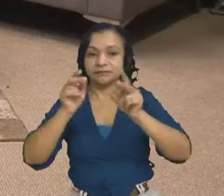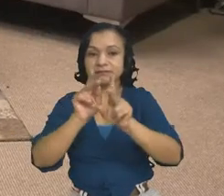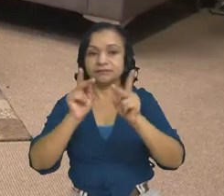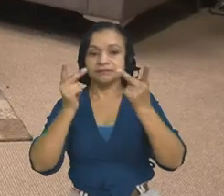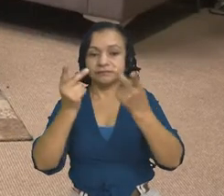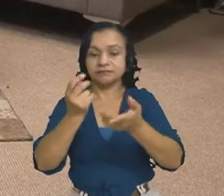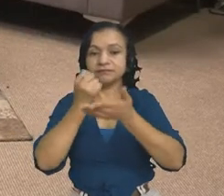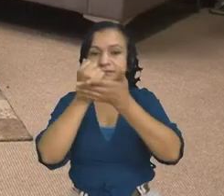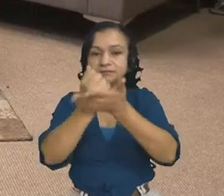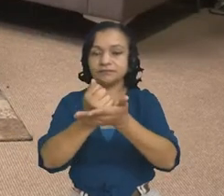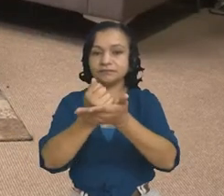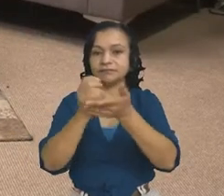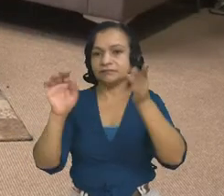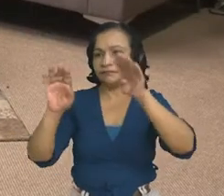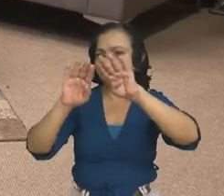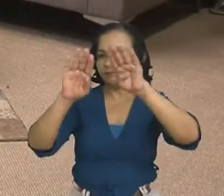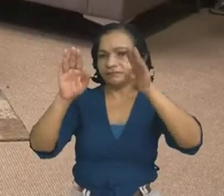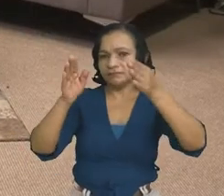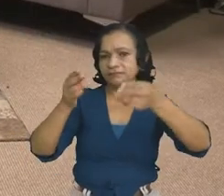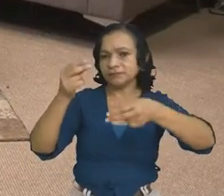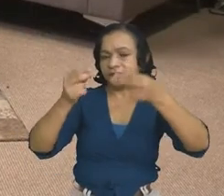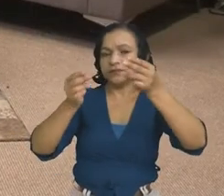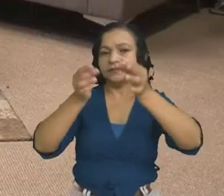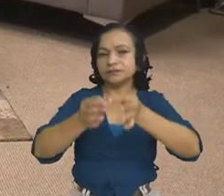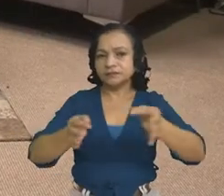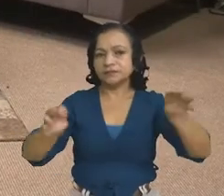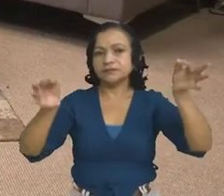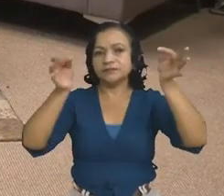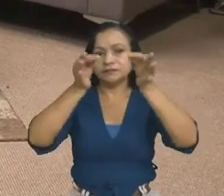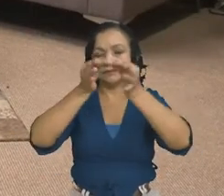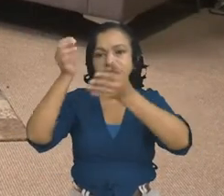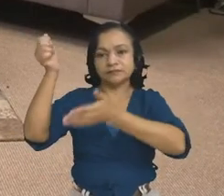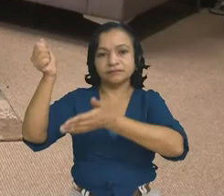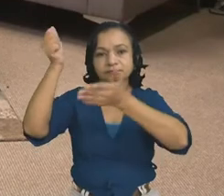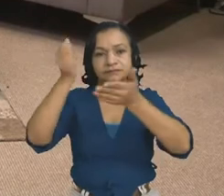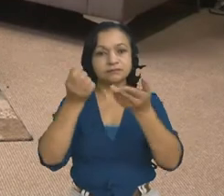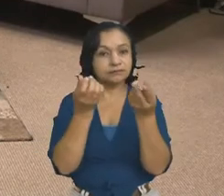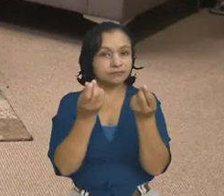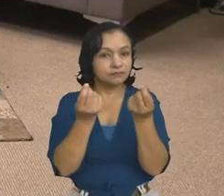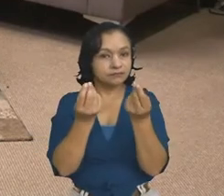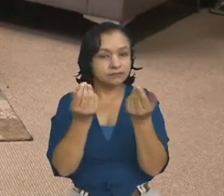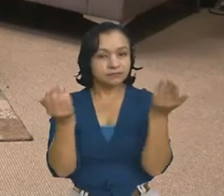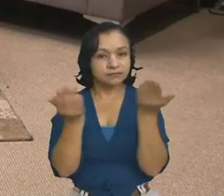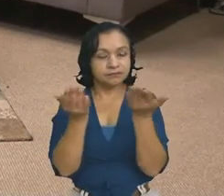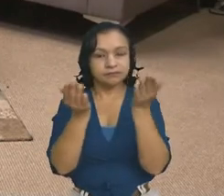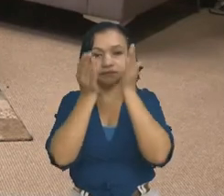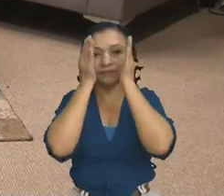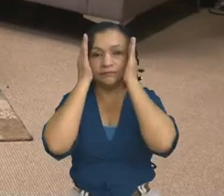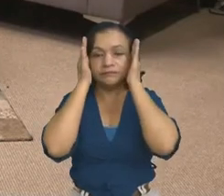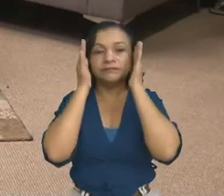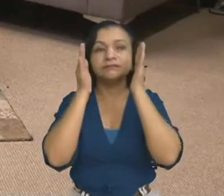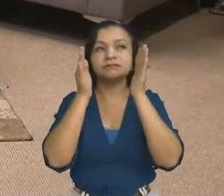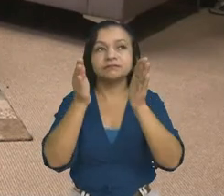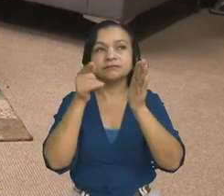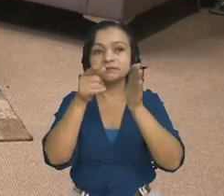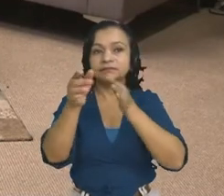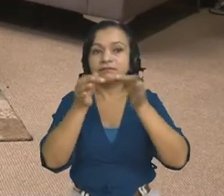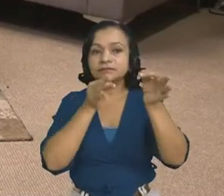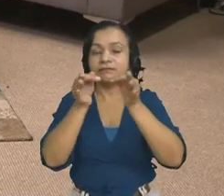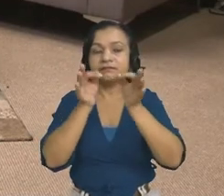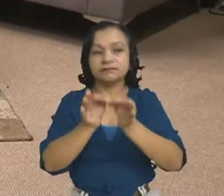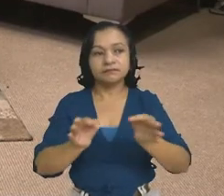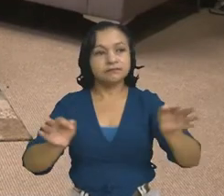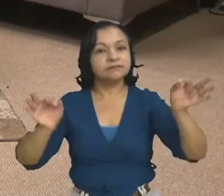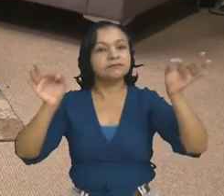compañera. Pues una cifra bastante importante en cuanto a la inversión. Y un alcance, bueno, ya lo ha dicho usted, bastante